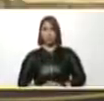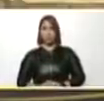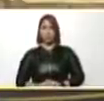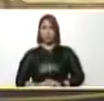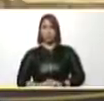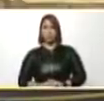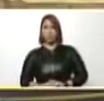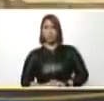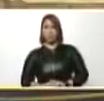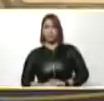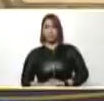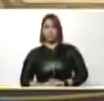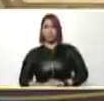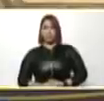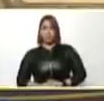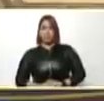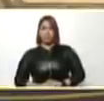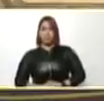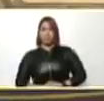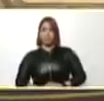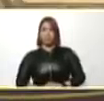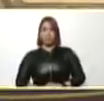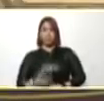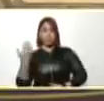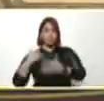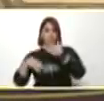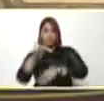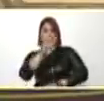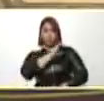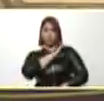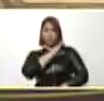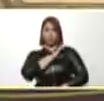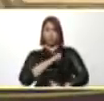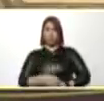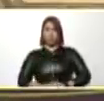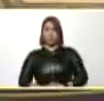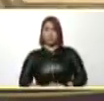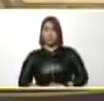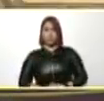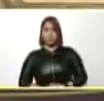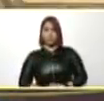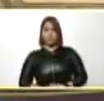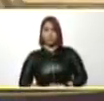horribles de verdad. El pasado 4 de enero,